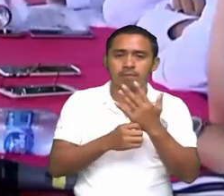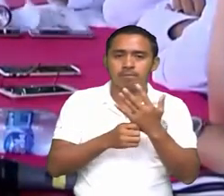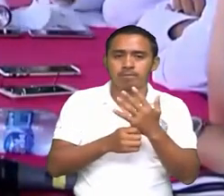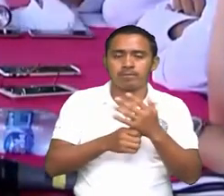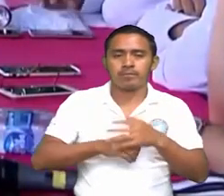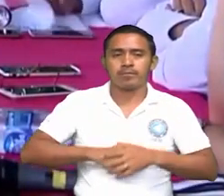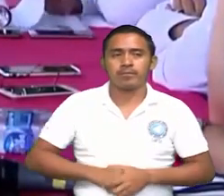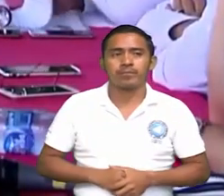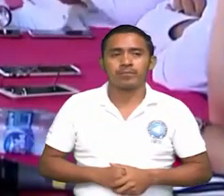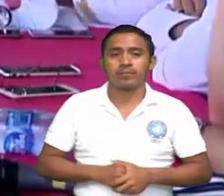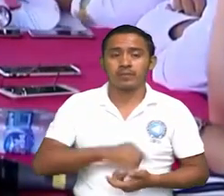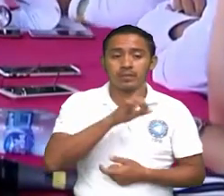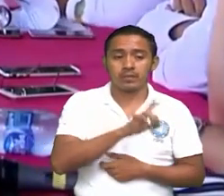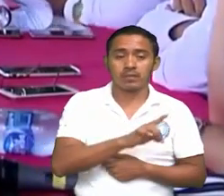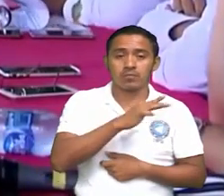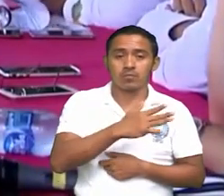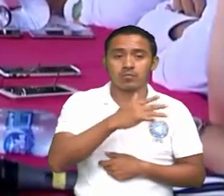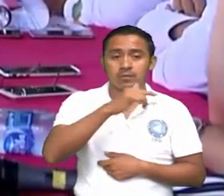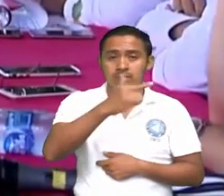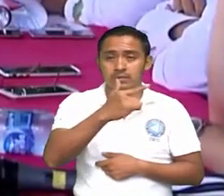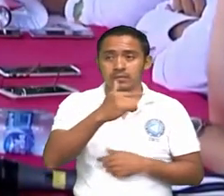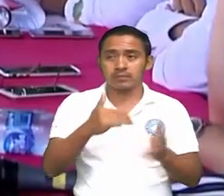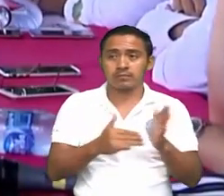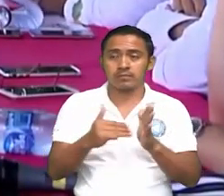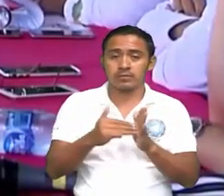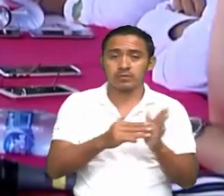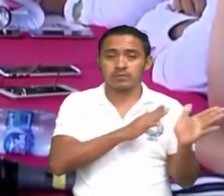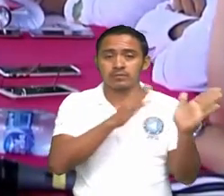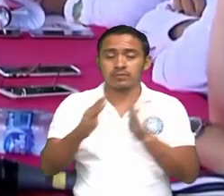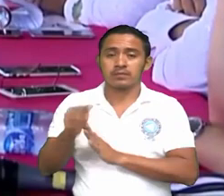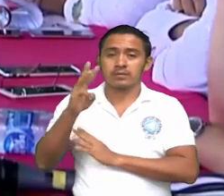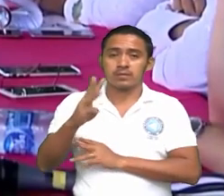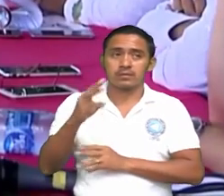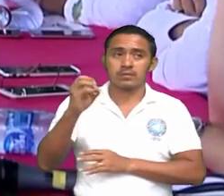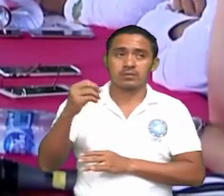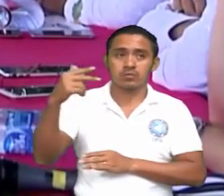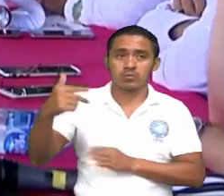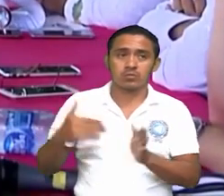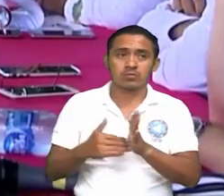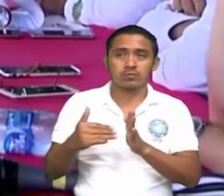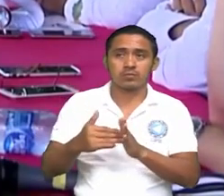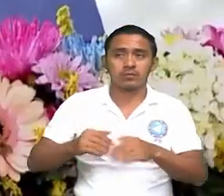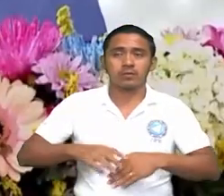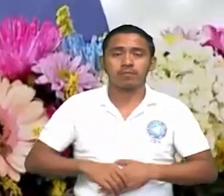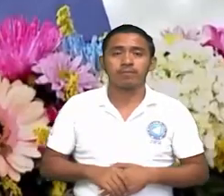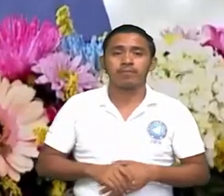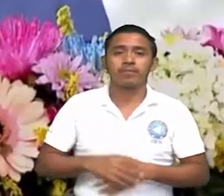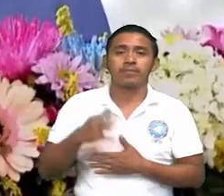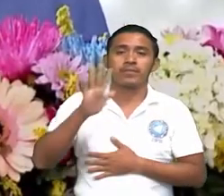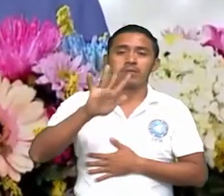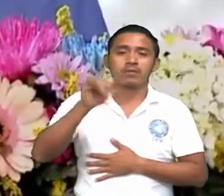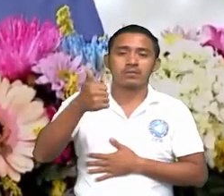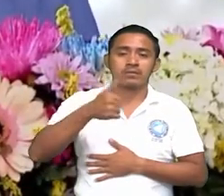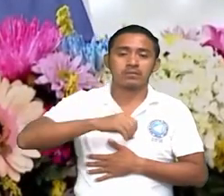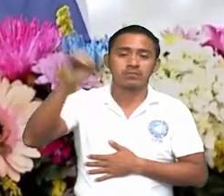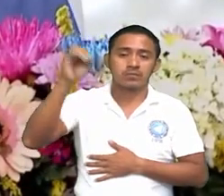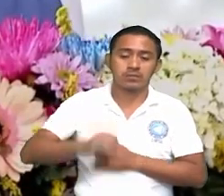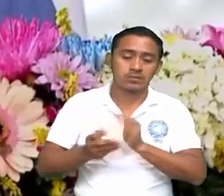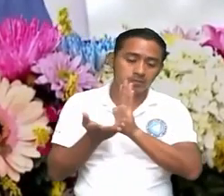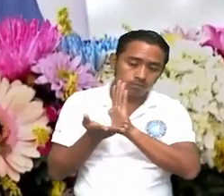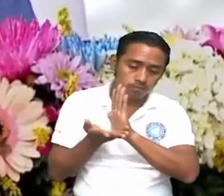De 197 millones a 308 millones de libras. 56% ha